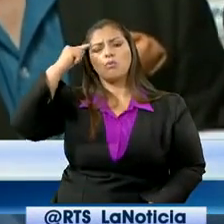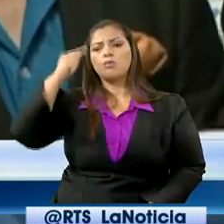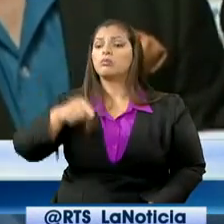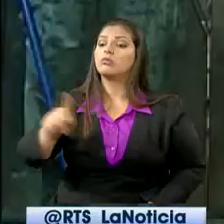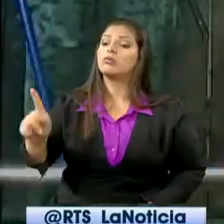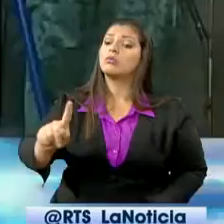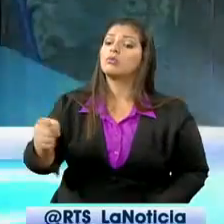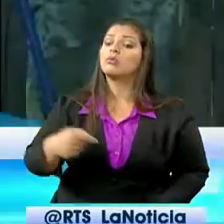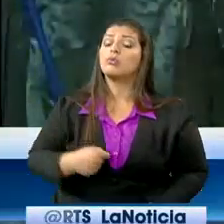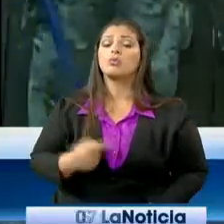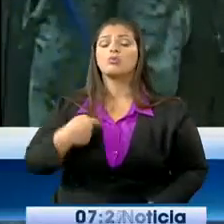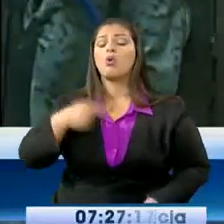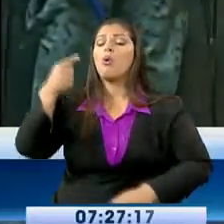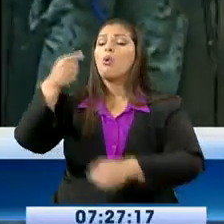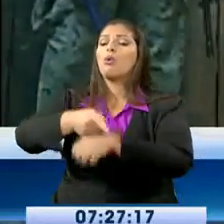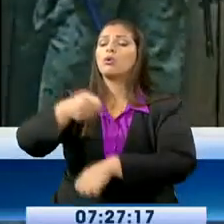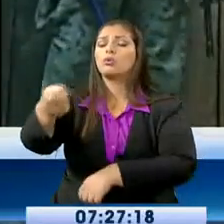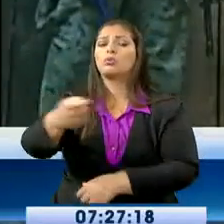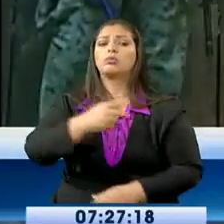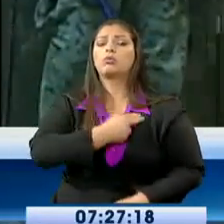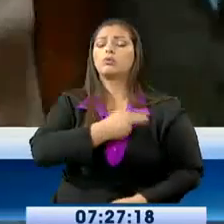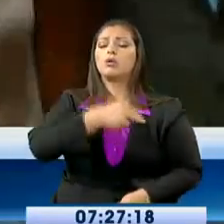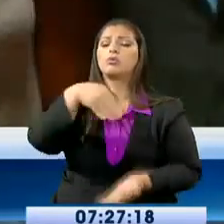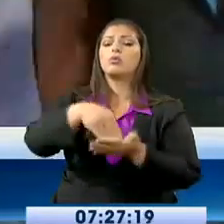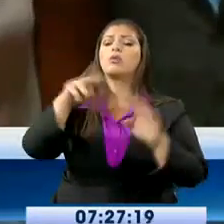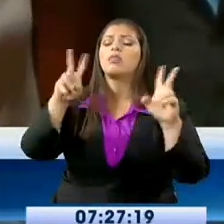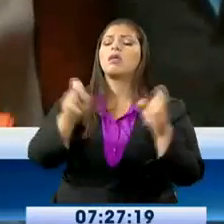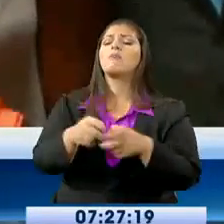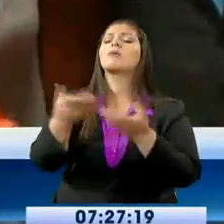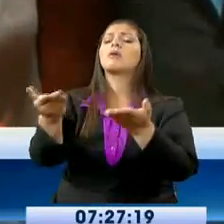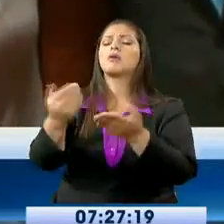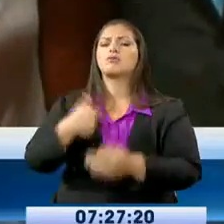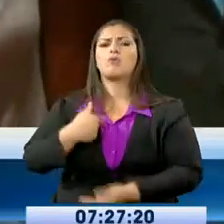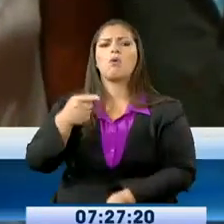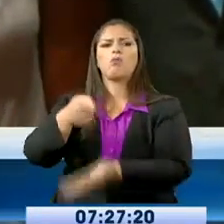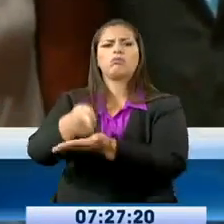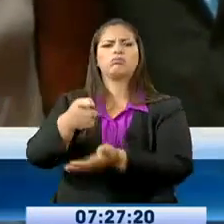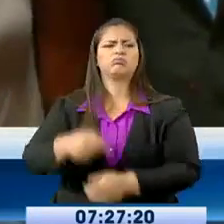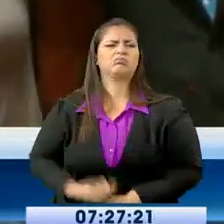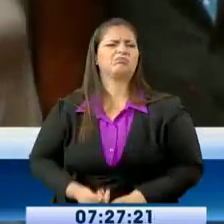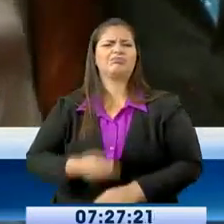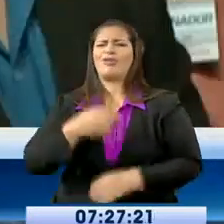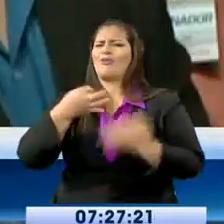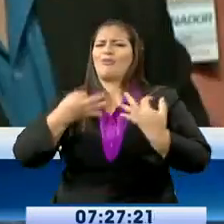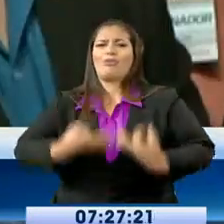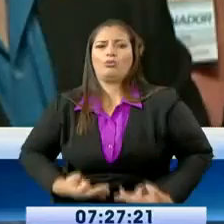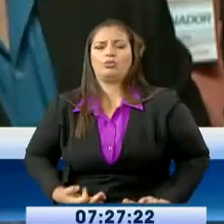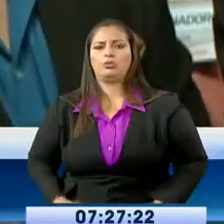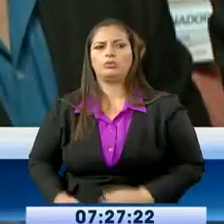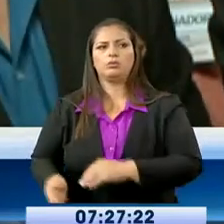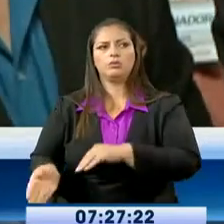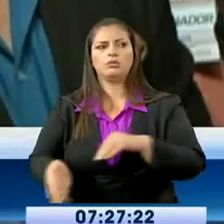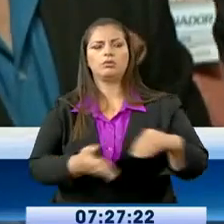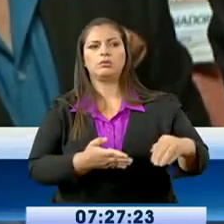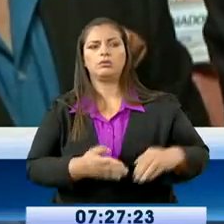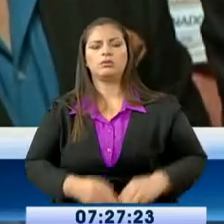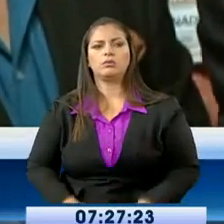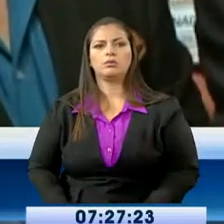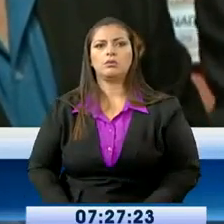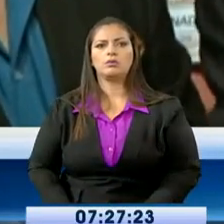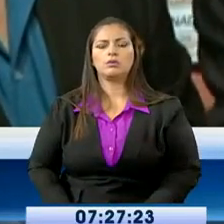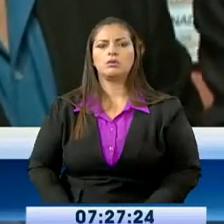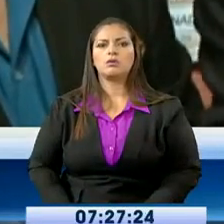que estudiar. Además pidió respeto para las Fuerzas Armadas y no descartó alianzas políticas. En los primeros